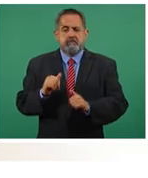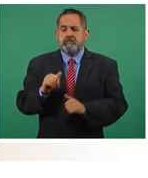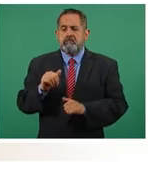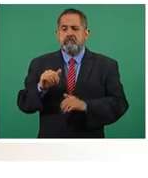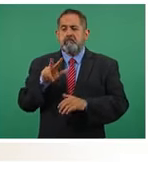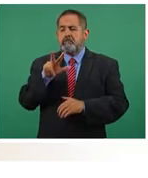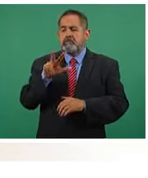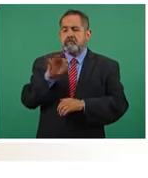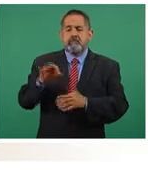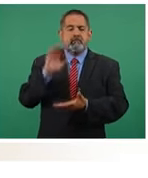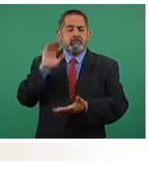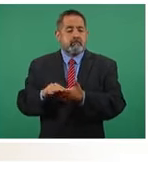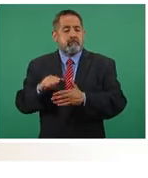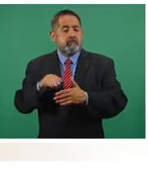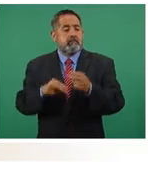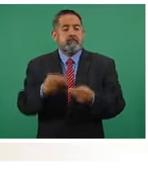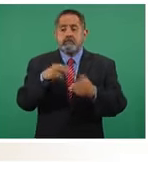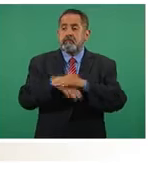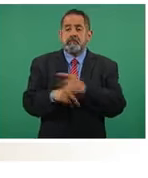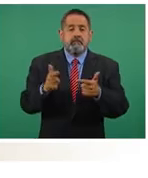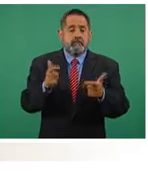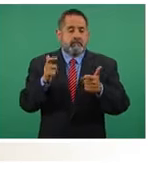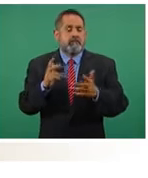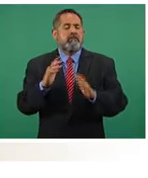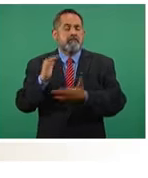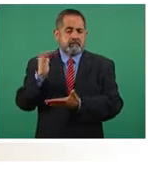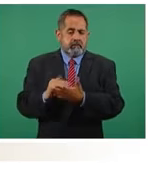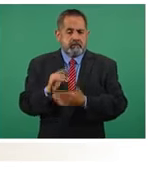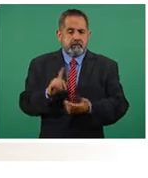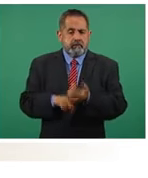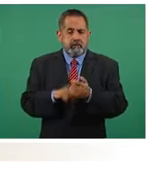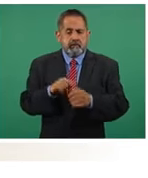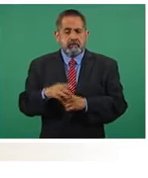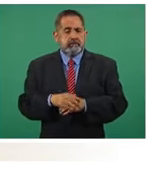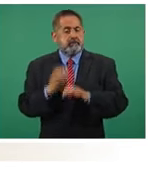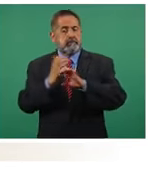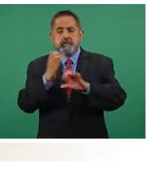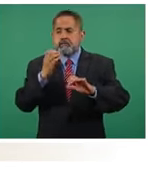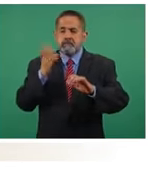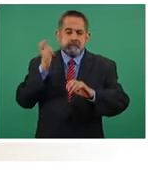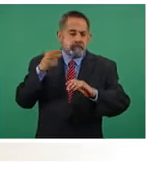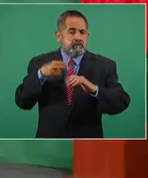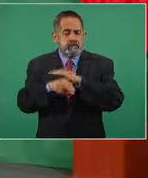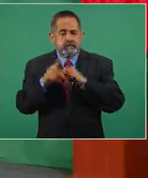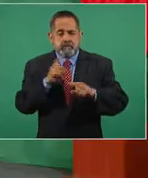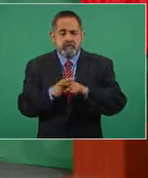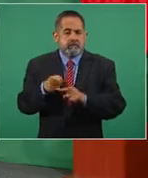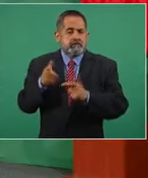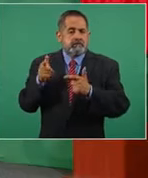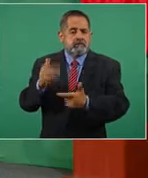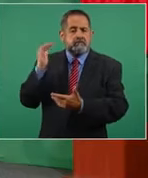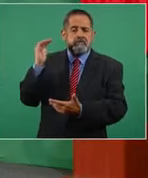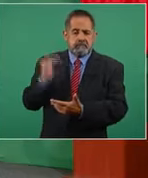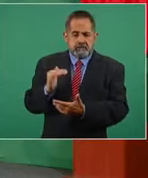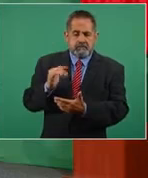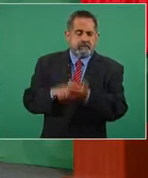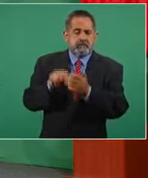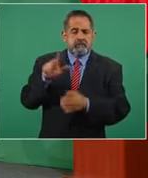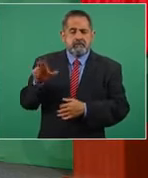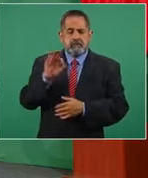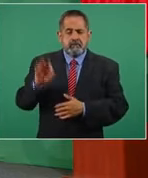18% en el robo a negocio y en más de 16% del robo a transporte público colectivo, esta